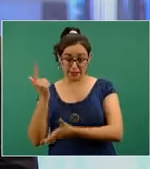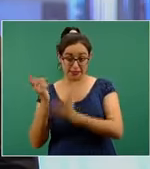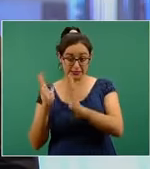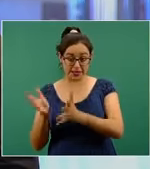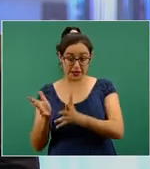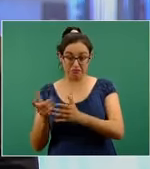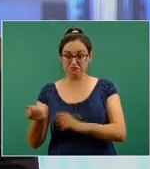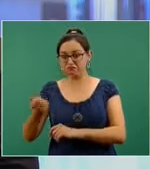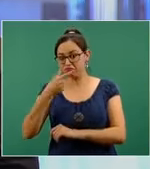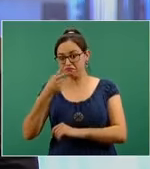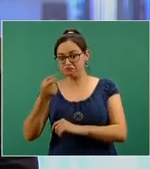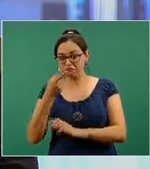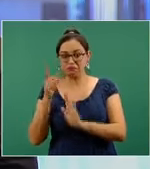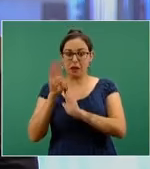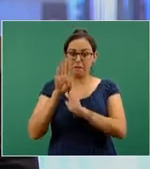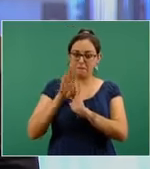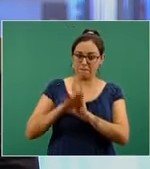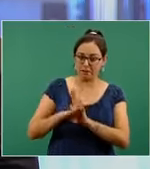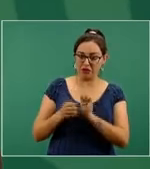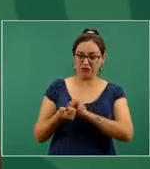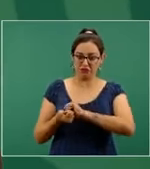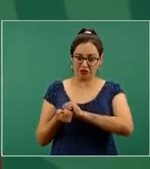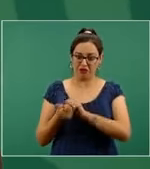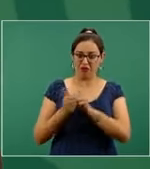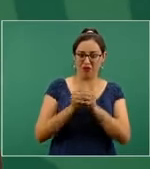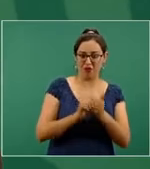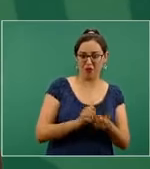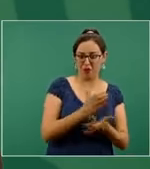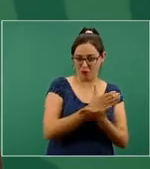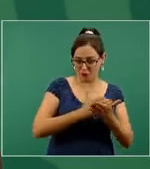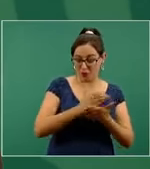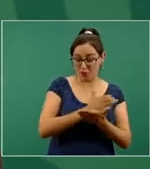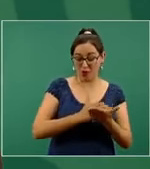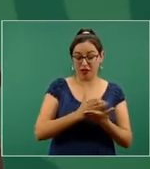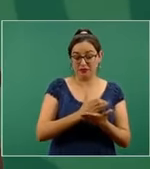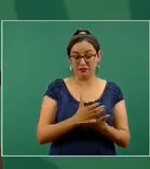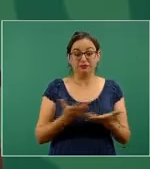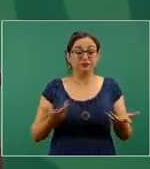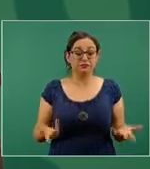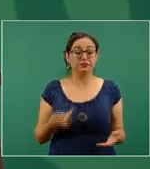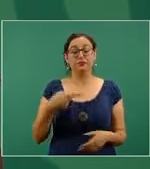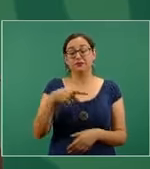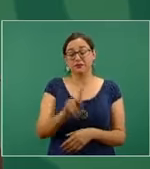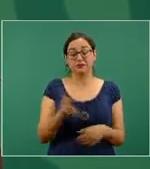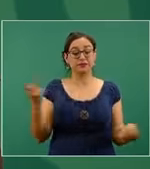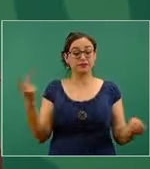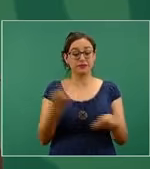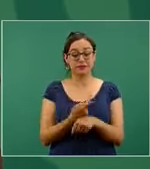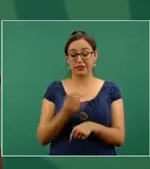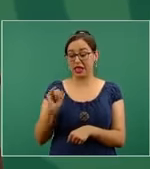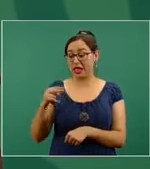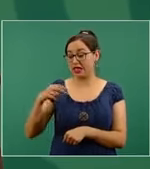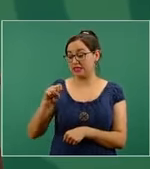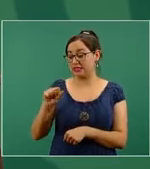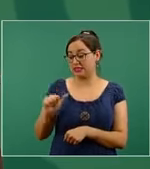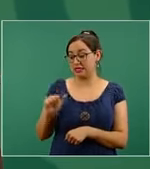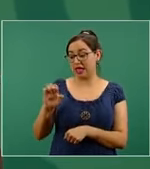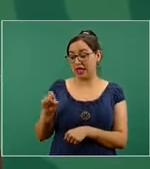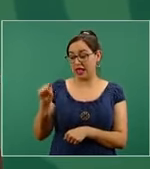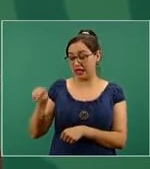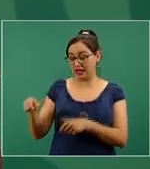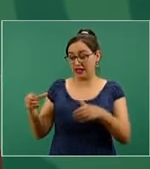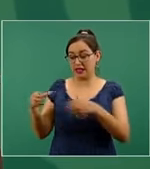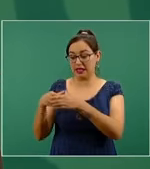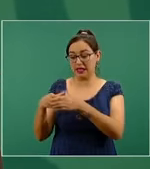recuperara. Tenemos un grupo científico de expertos liderado por la SINSAE, que es la Coordinación de Institutos Nacionales y Hospitales